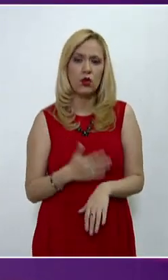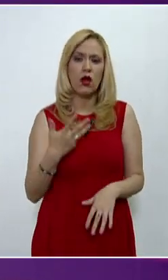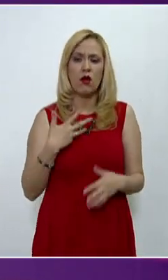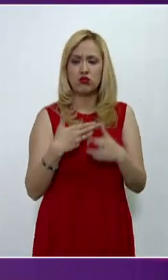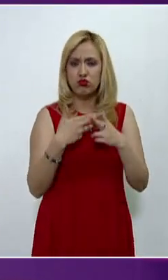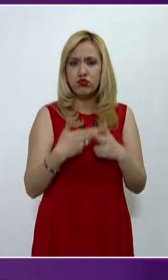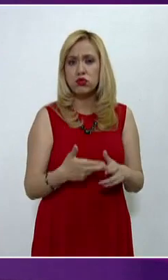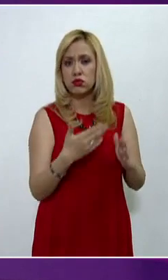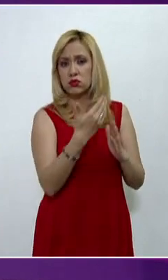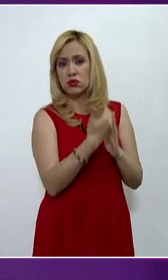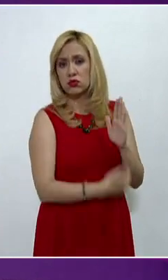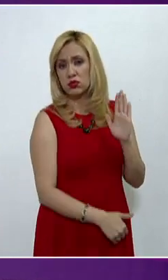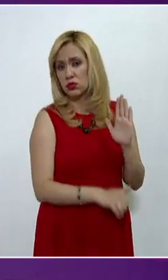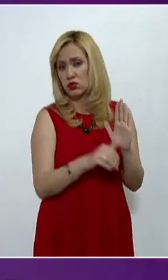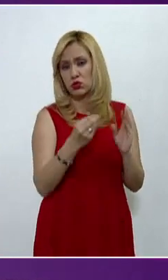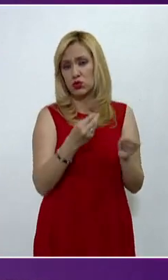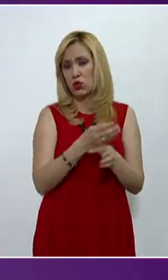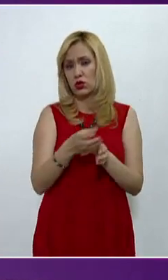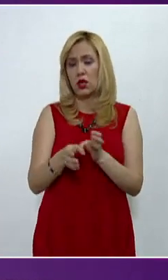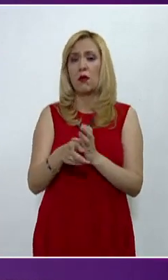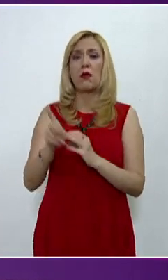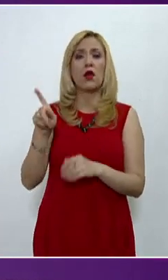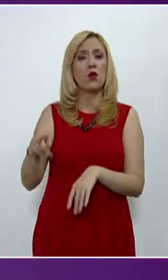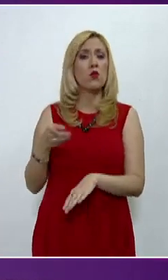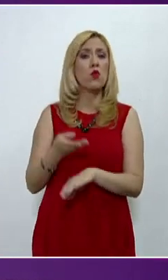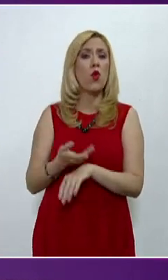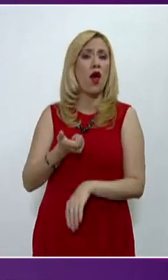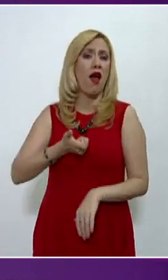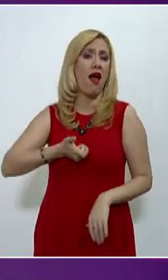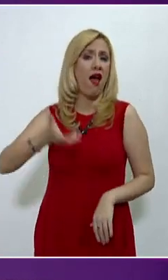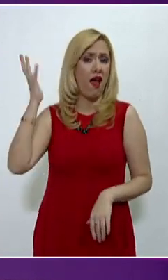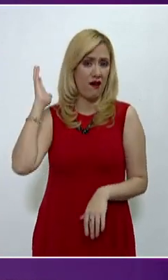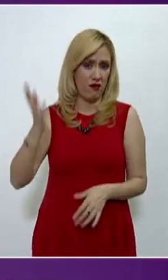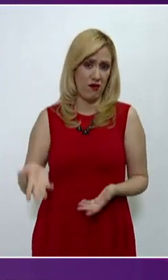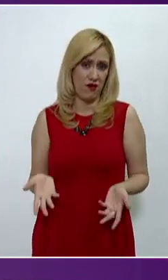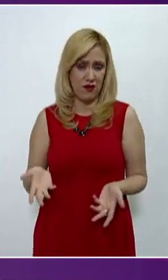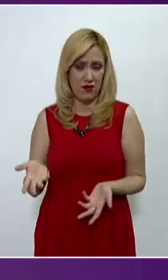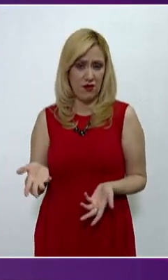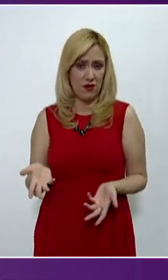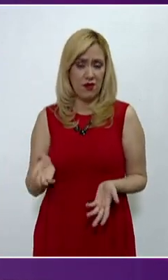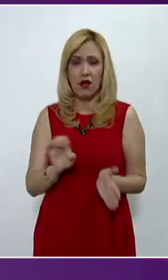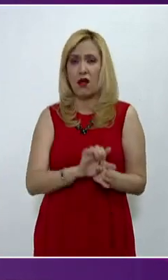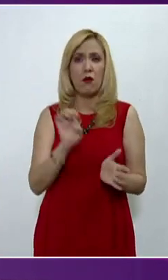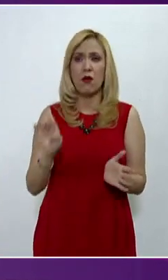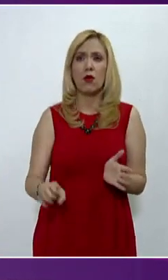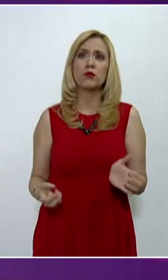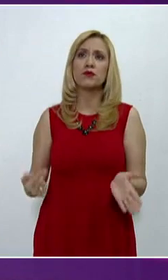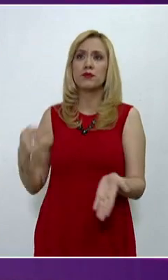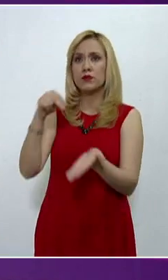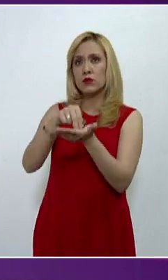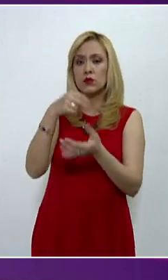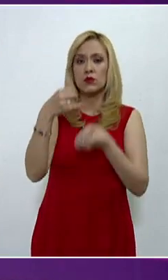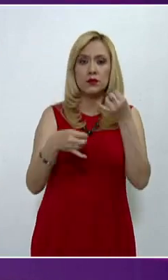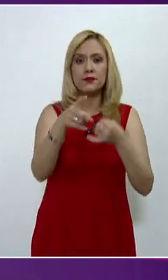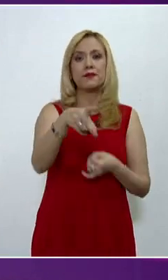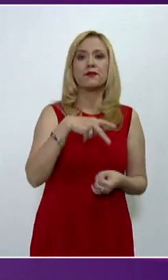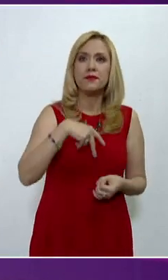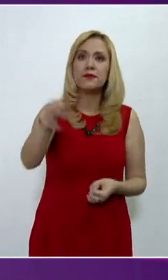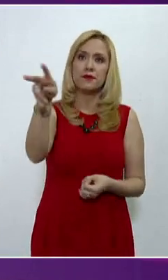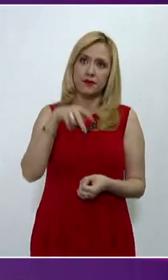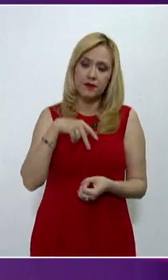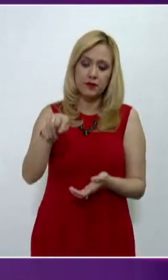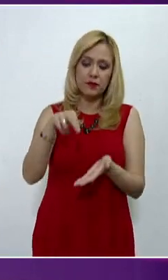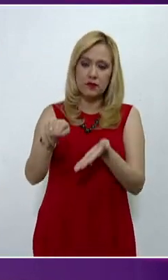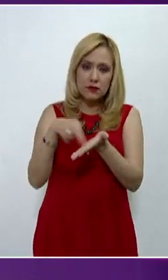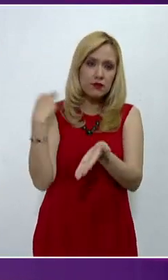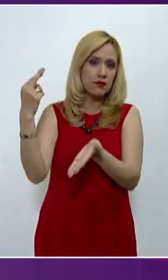recursos es el más caro de todas las medidas cautelares. Otras medidas cautelares, por ejemplo, sería presentarte ante el juez periódicamente a firmar, ¿no? O